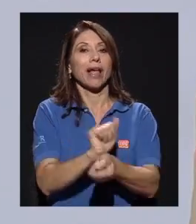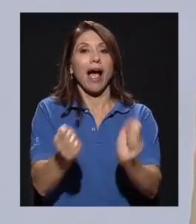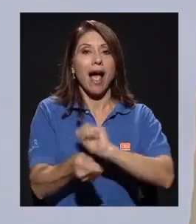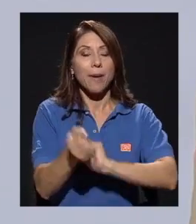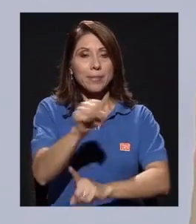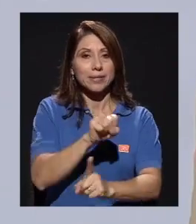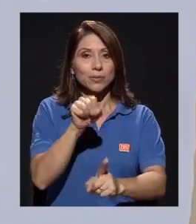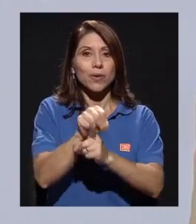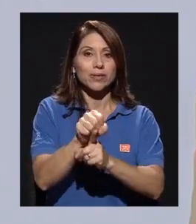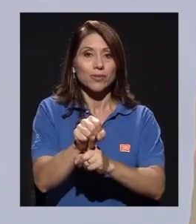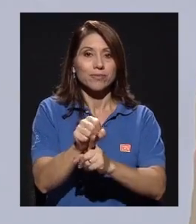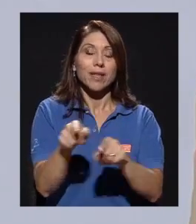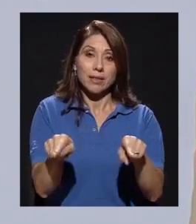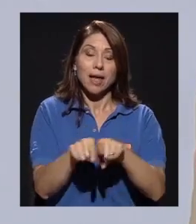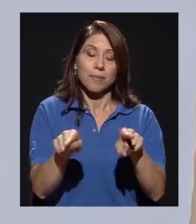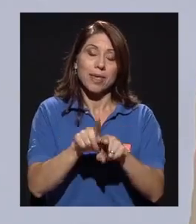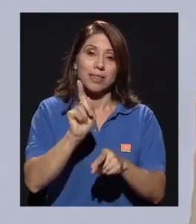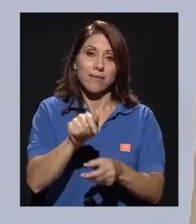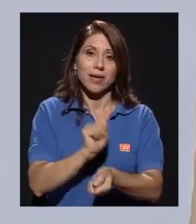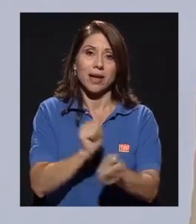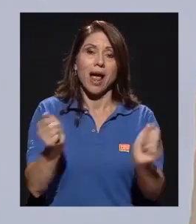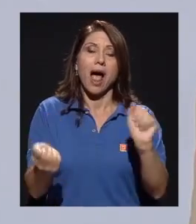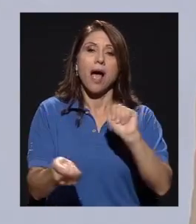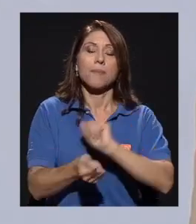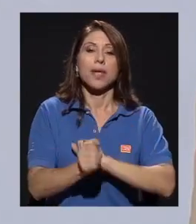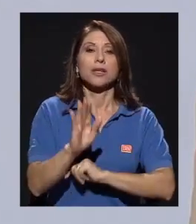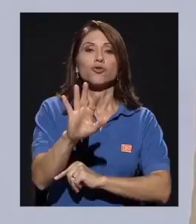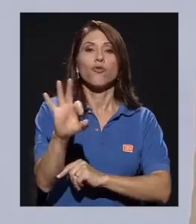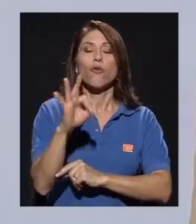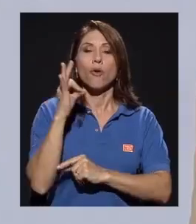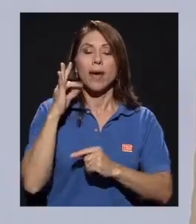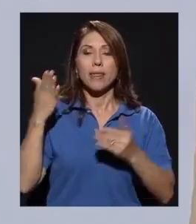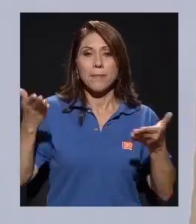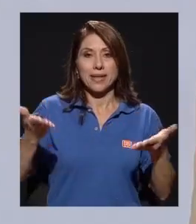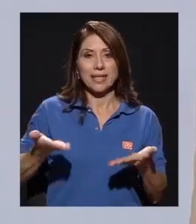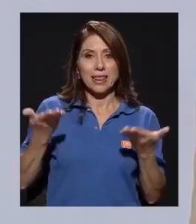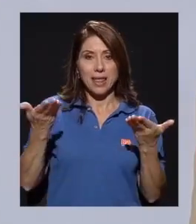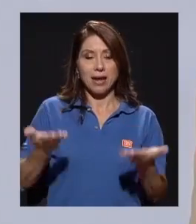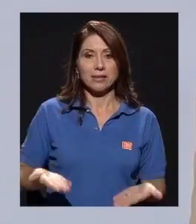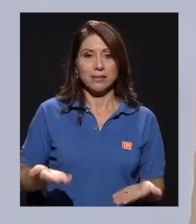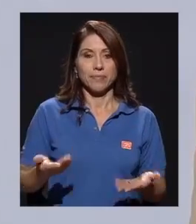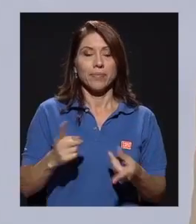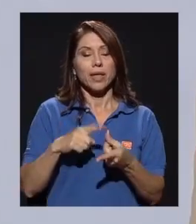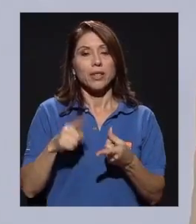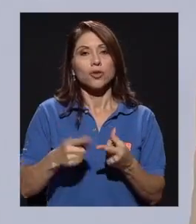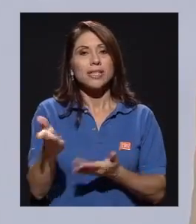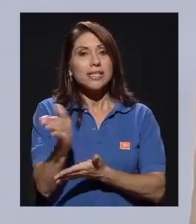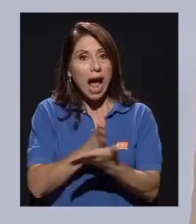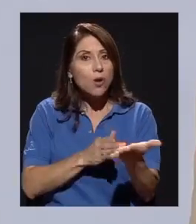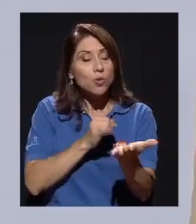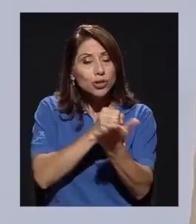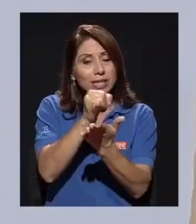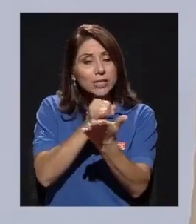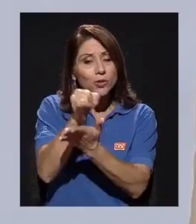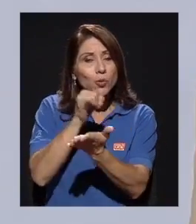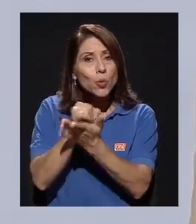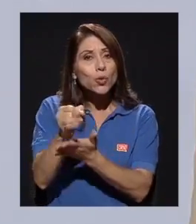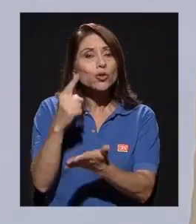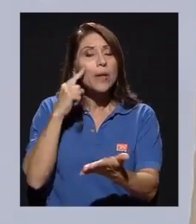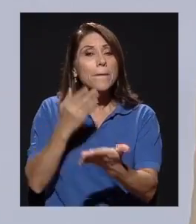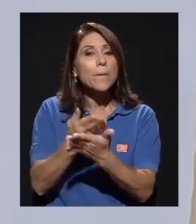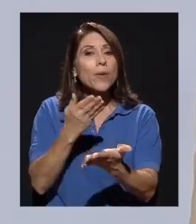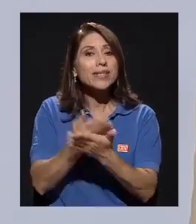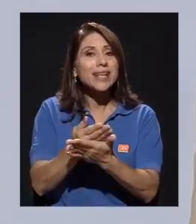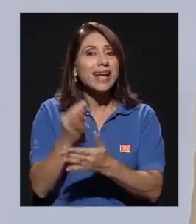cambiar eh incluso su su forma de presentarse entonces hay estudios que plantean cómo las chicas a veces